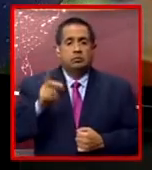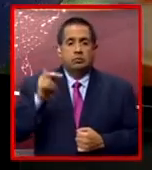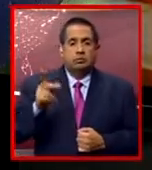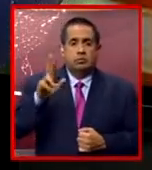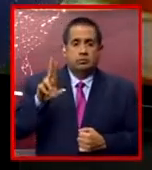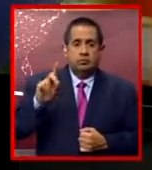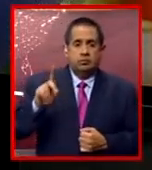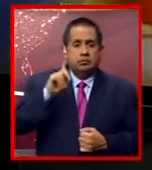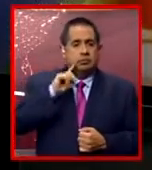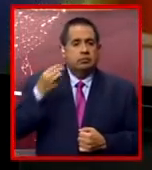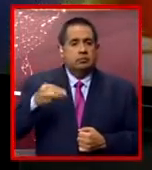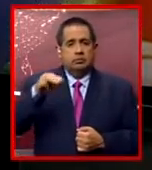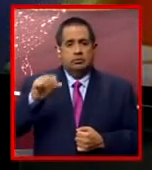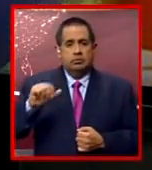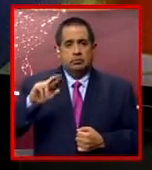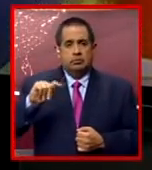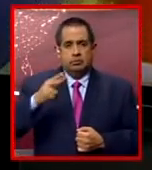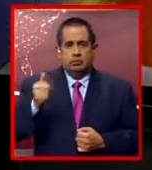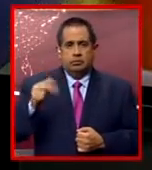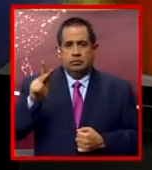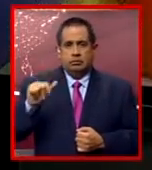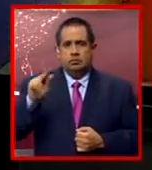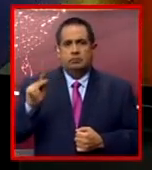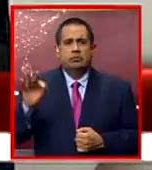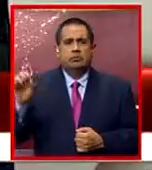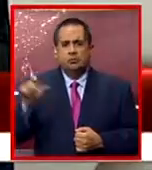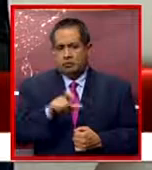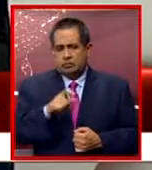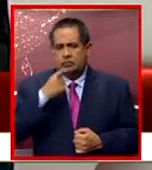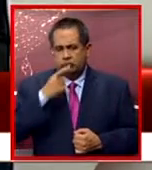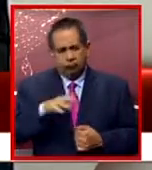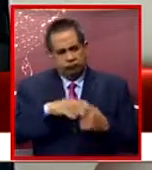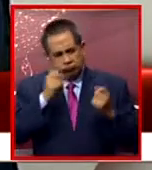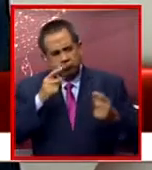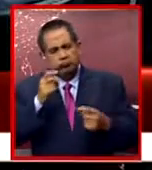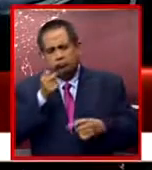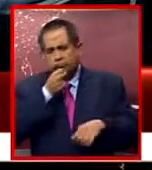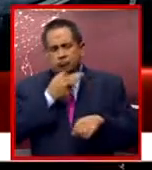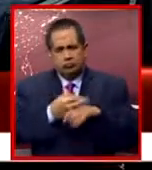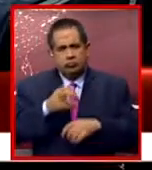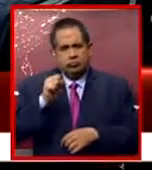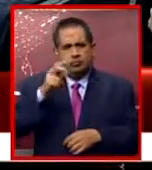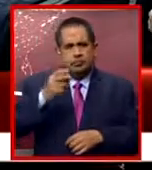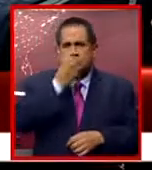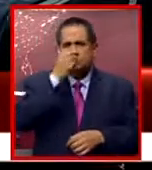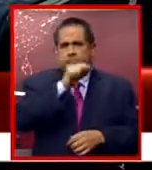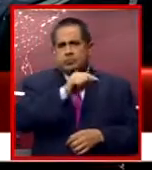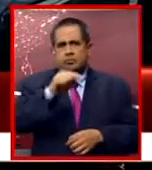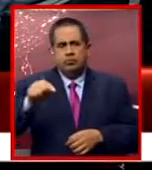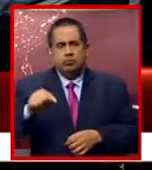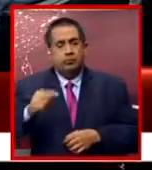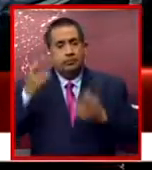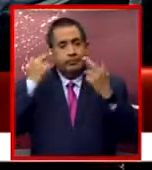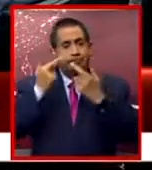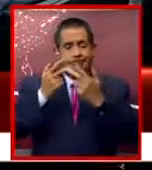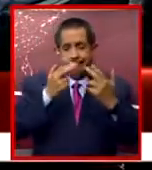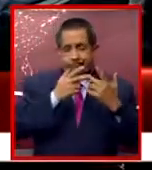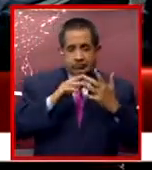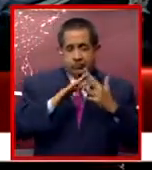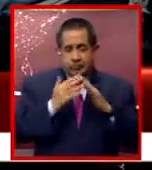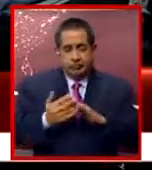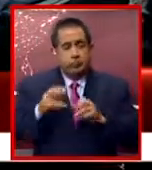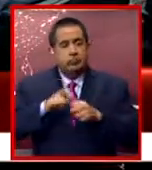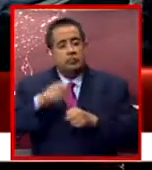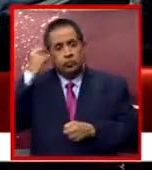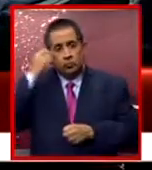Revolución Democrática, Marta Palafox, reconoció la actuación de la Secretaría de Educación Pública en los centros educativos que resultaron dañados por los sismos